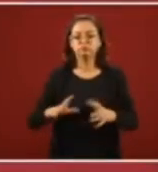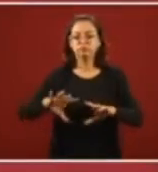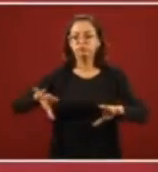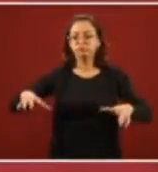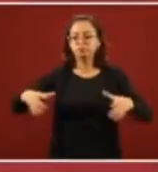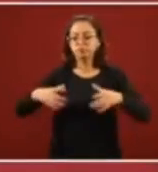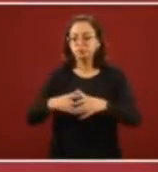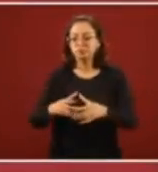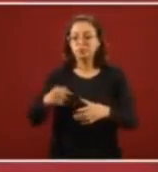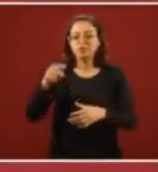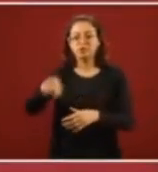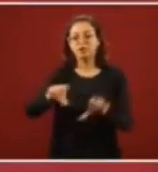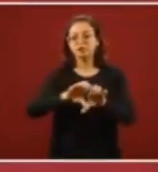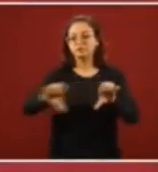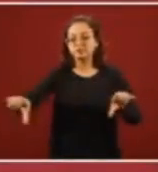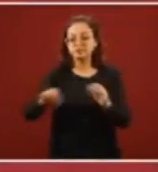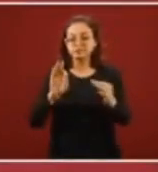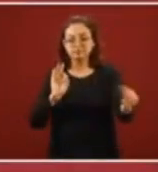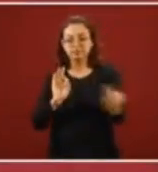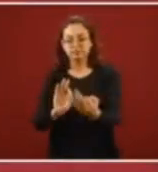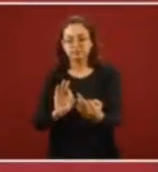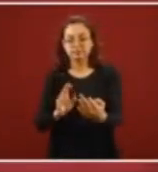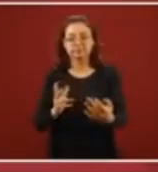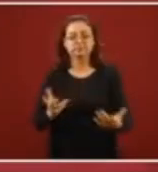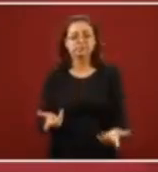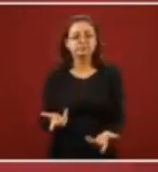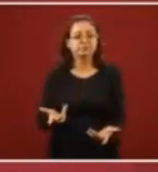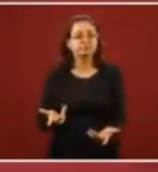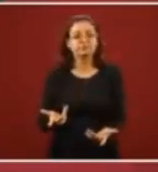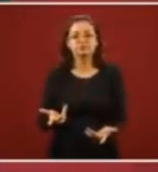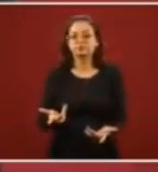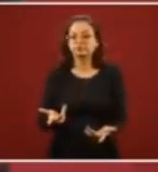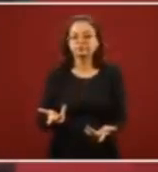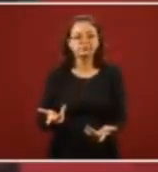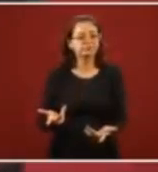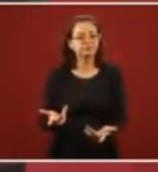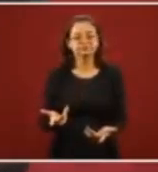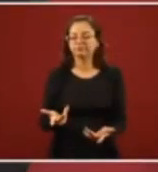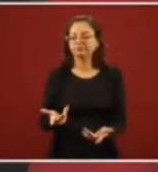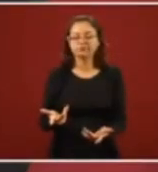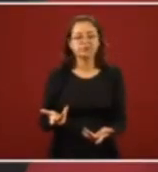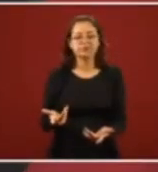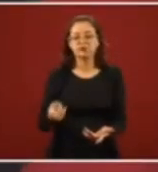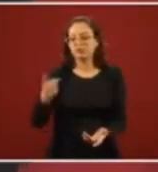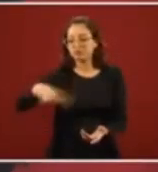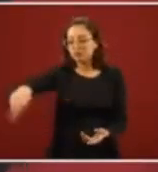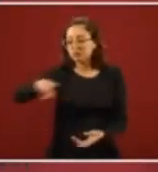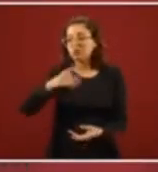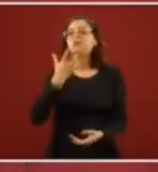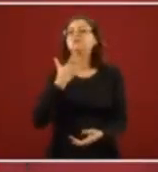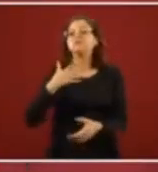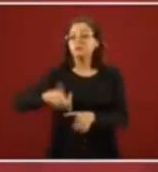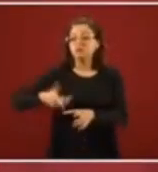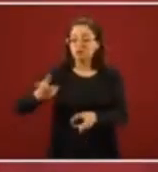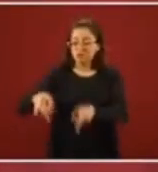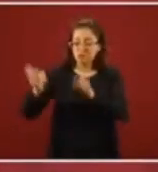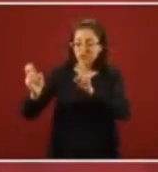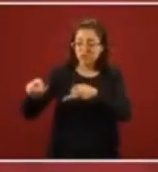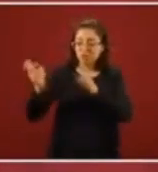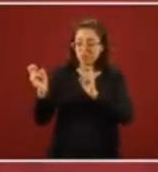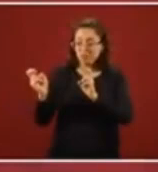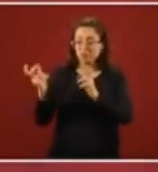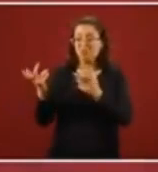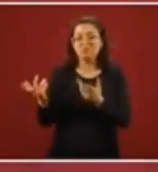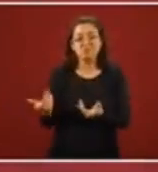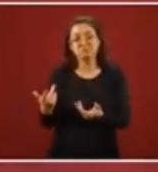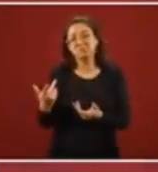cerca de los ductos. No es lo que se roben de combustible, son